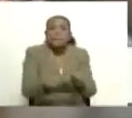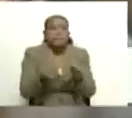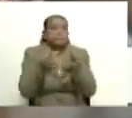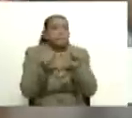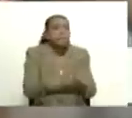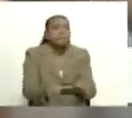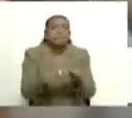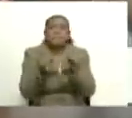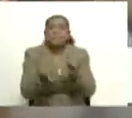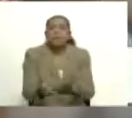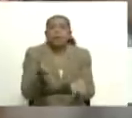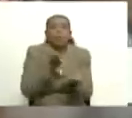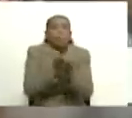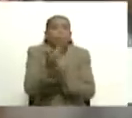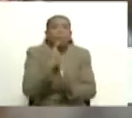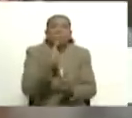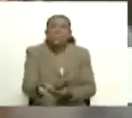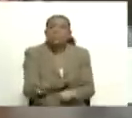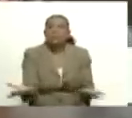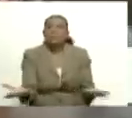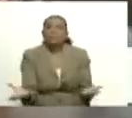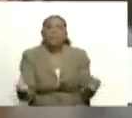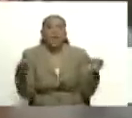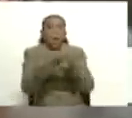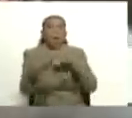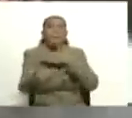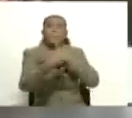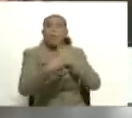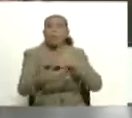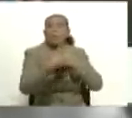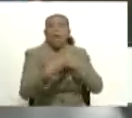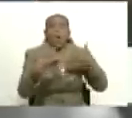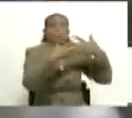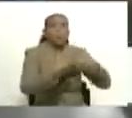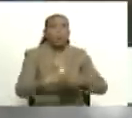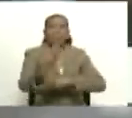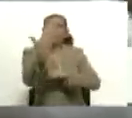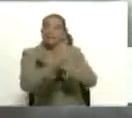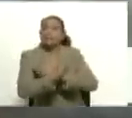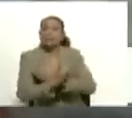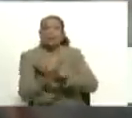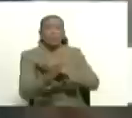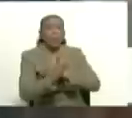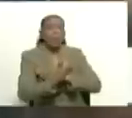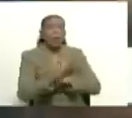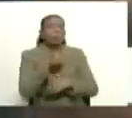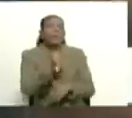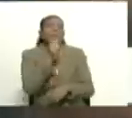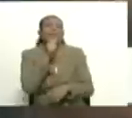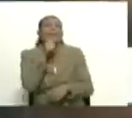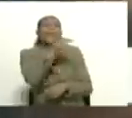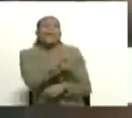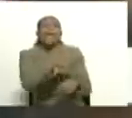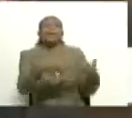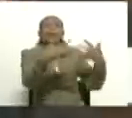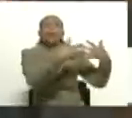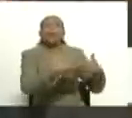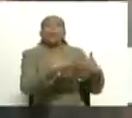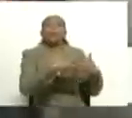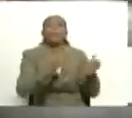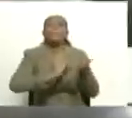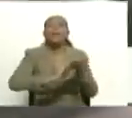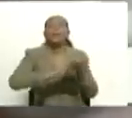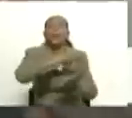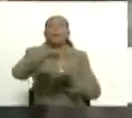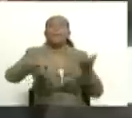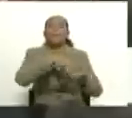insisten en decir que el bloqueo, las sanciones y la injerencia política son el camino para resolver